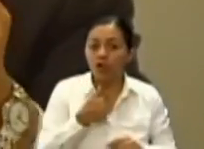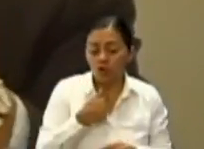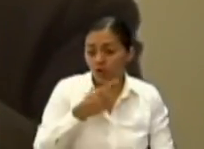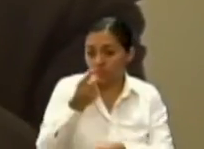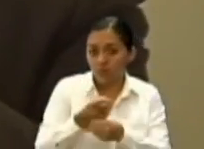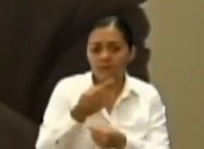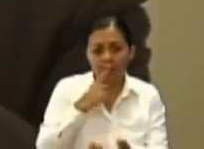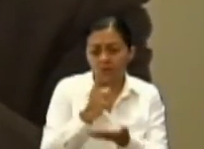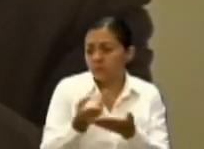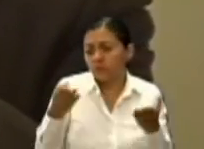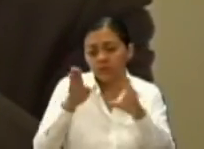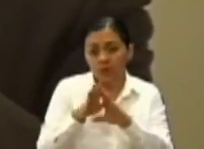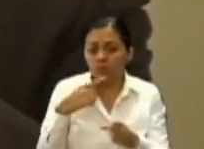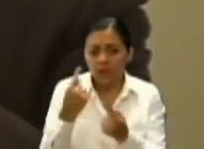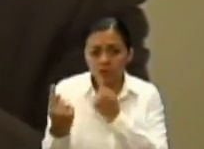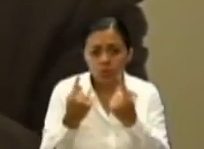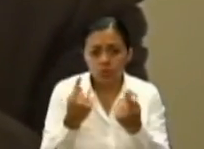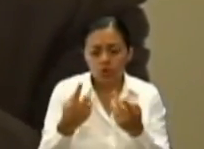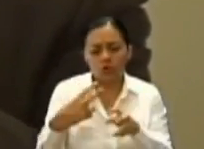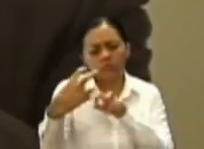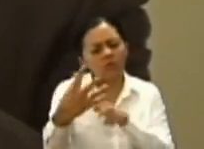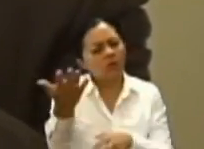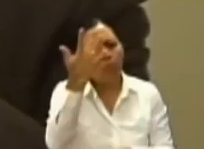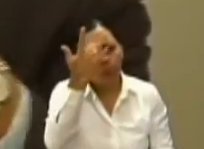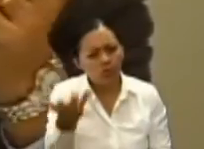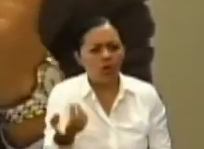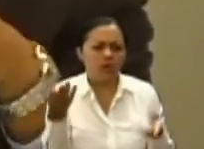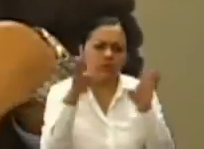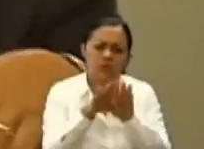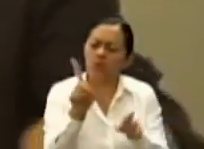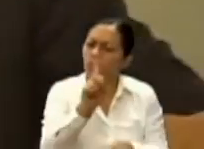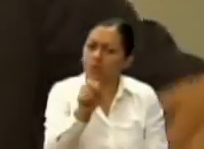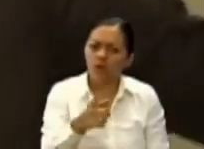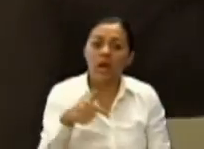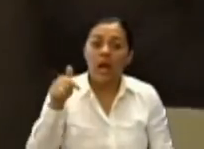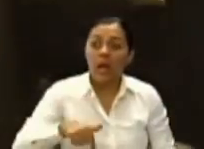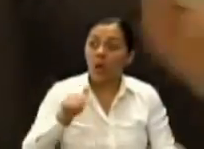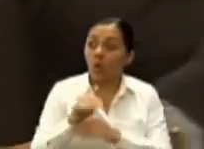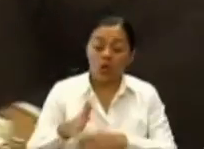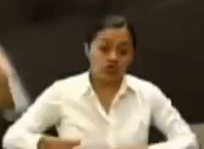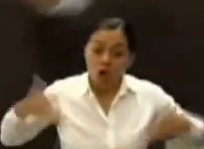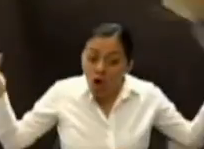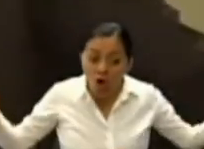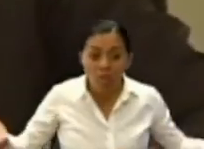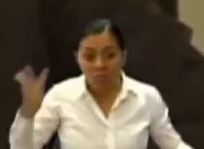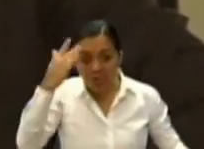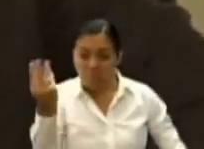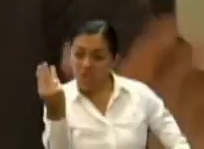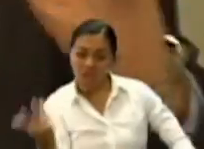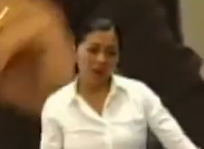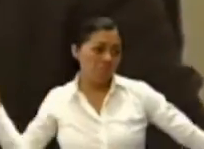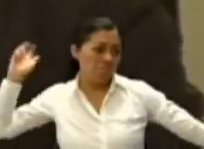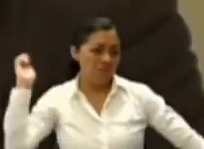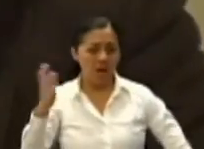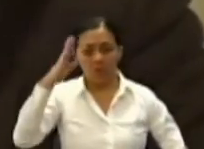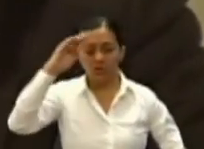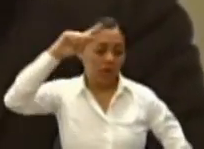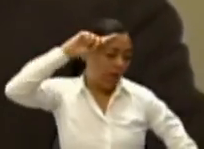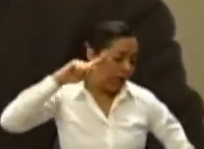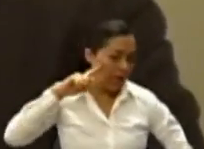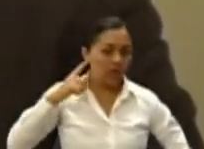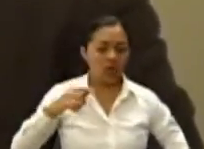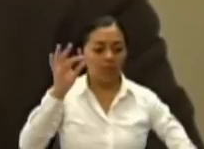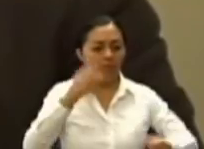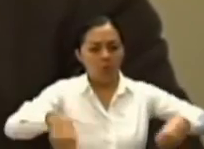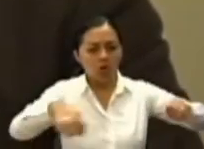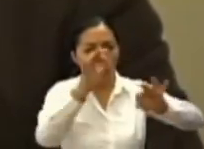discute pues civilizadamente se presenta argumentos pero lleva éste se vio país el que de nuevo piedras pegan a los policías quemar